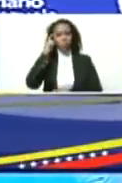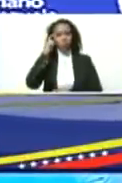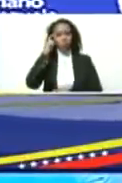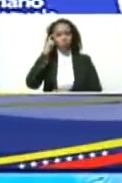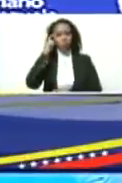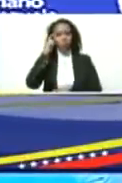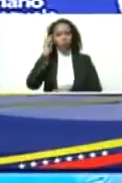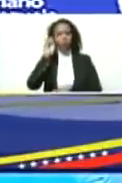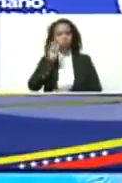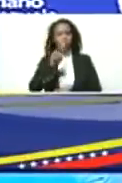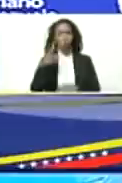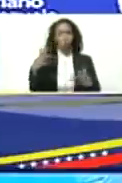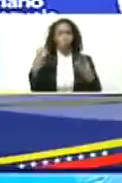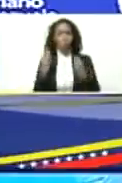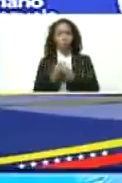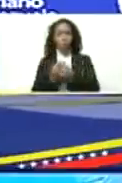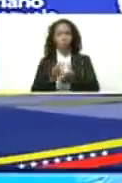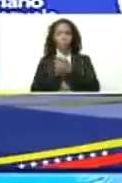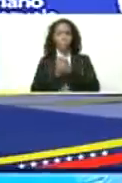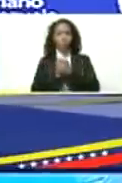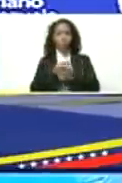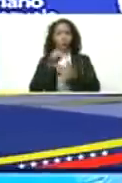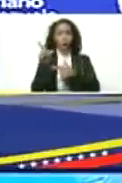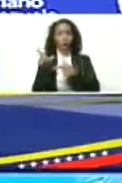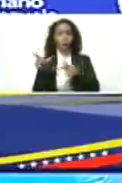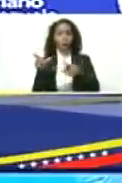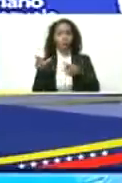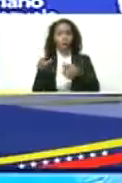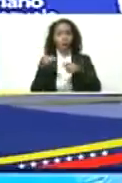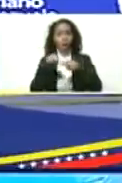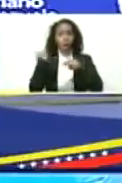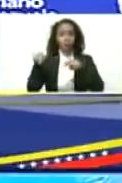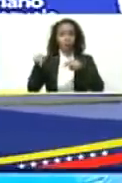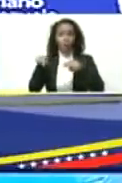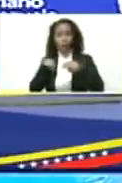eran dos compañeros, dos amiguitos de ahí de la cuadra.